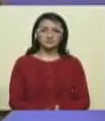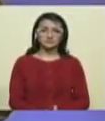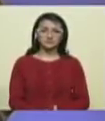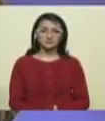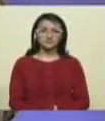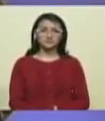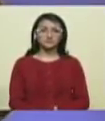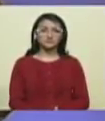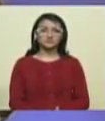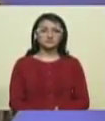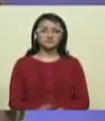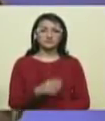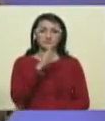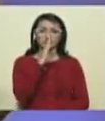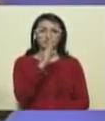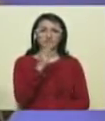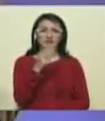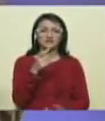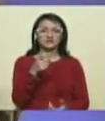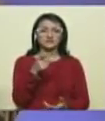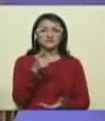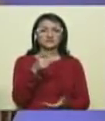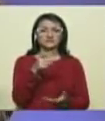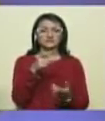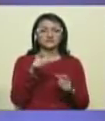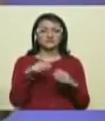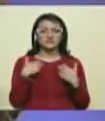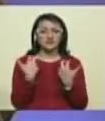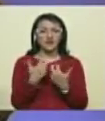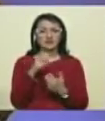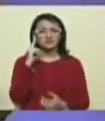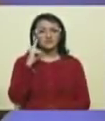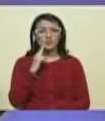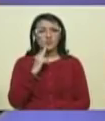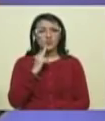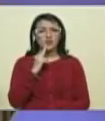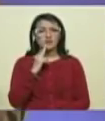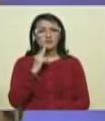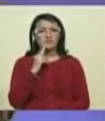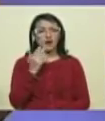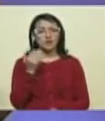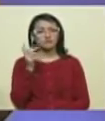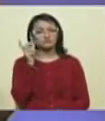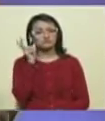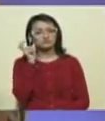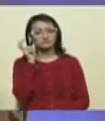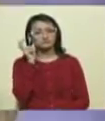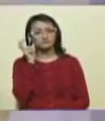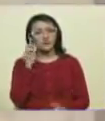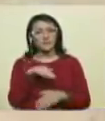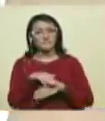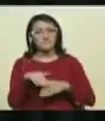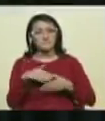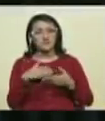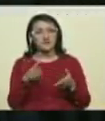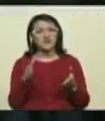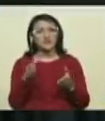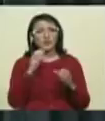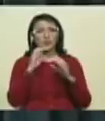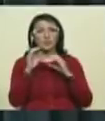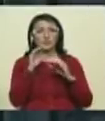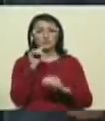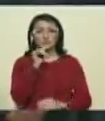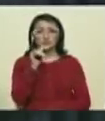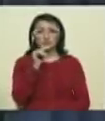Así es, en vivo y directo desde la sala Simón Bolívar del Palacio de Miraflores. En breve momento vamos a escuchar declaraciones del ministro del Poder Popular para la Comunicación